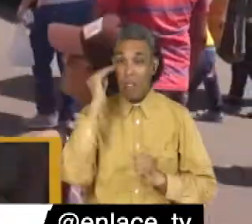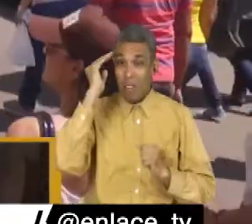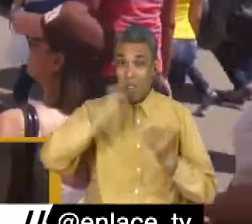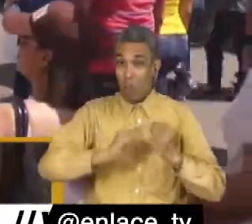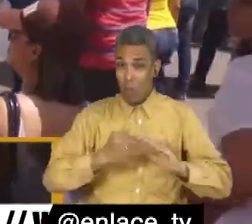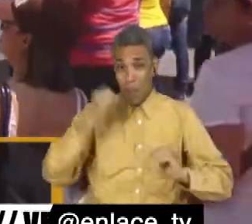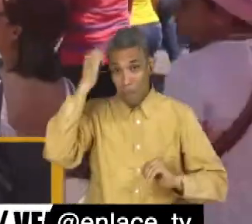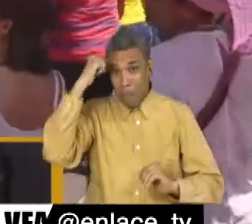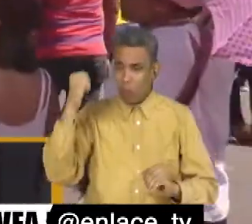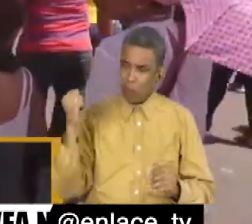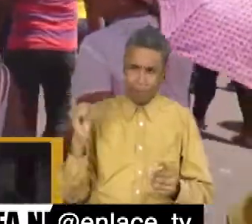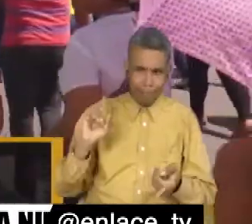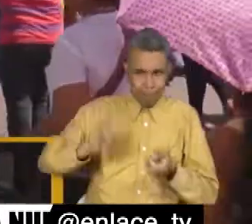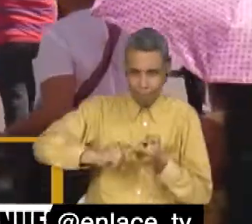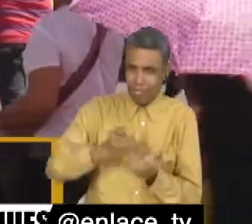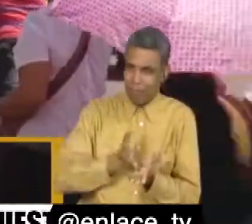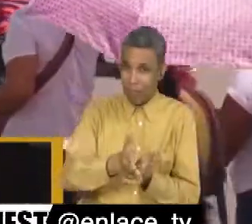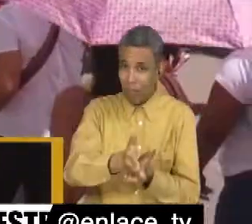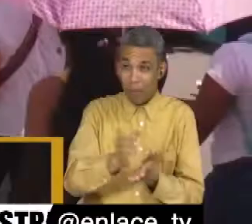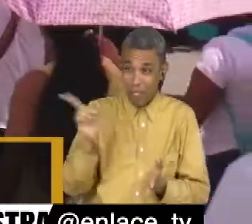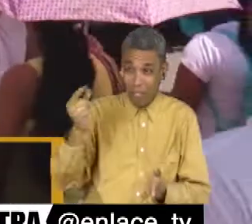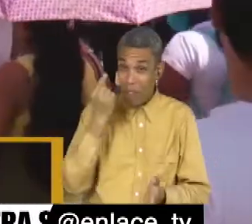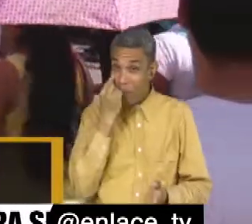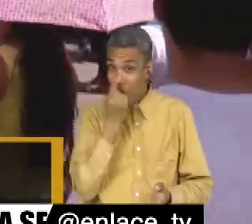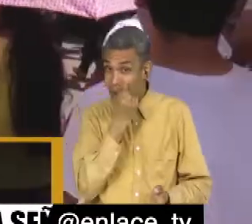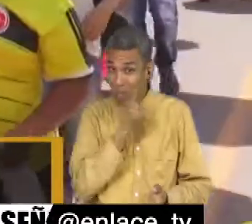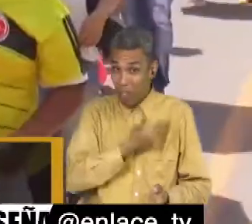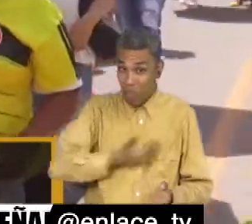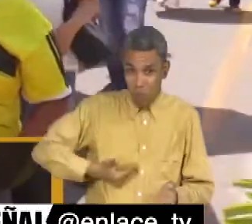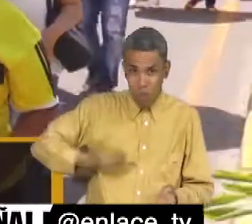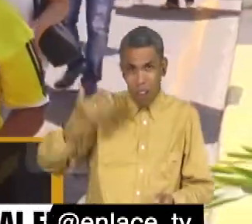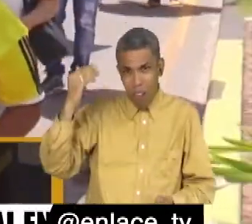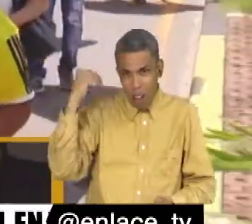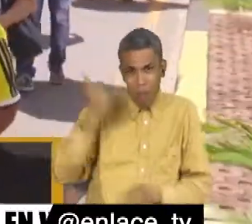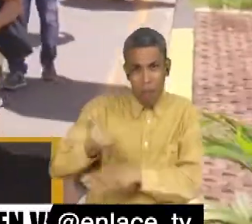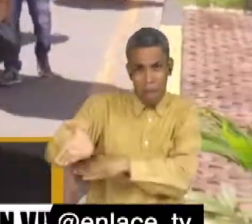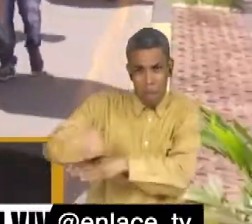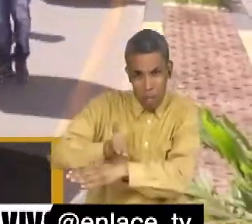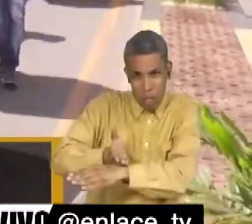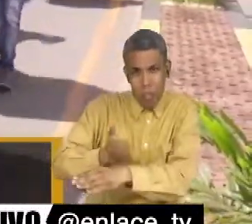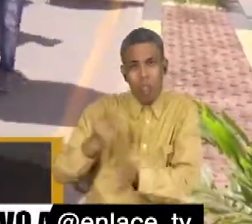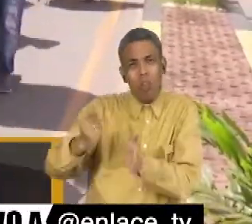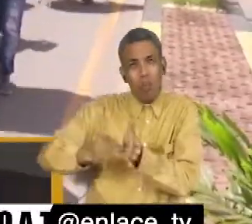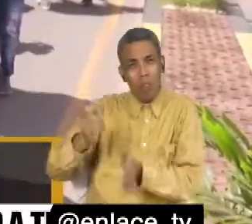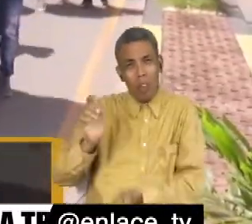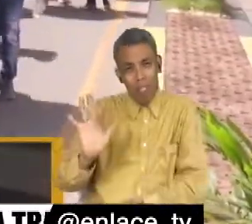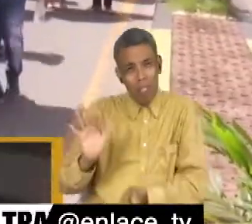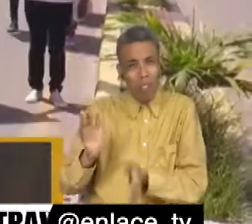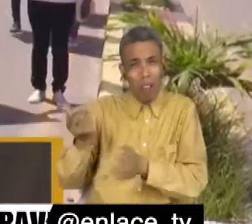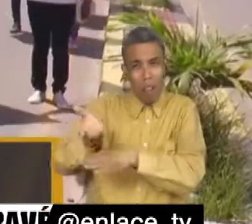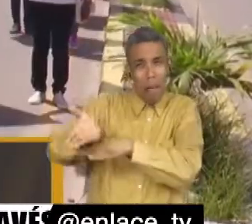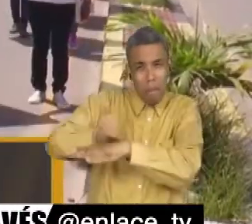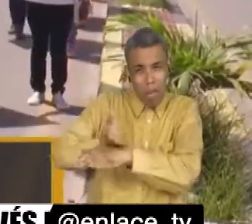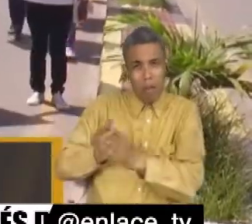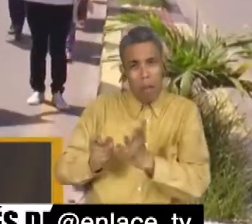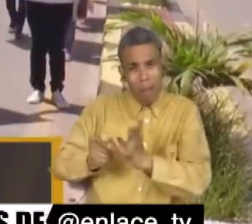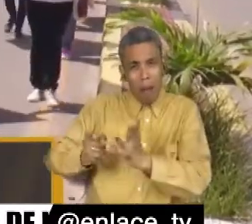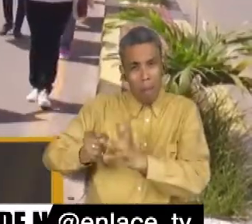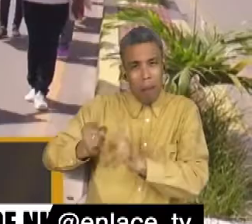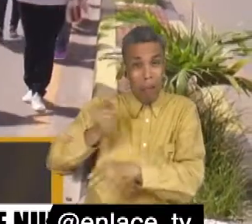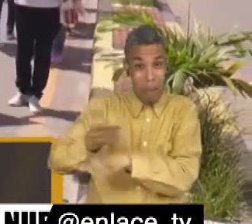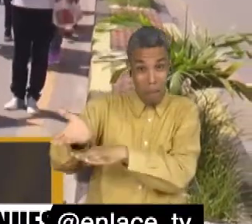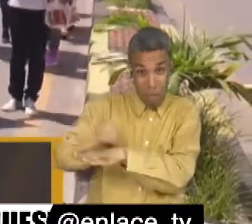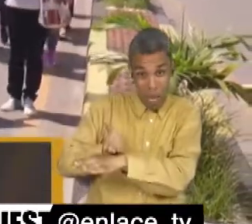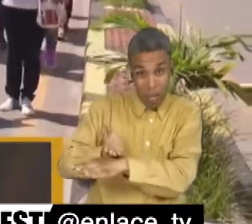paro hasta tanto el gobierno nacional no cumpla con el pliego de peticiones hecho en el año 2015, en donde la Federación Nacional de Profesores